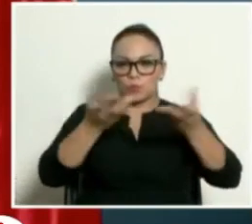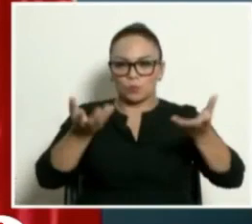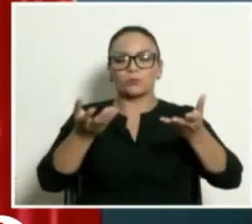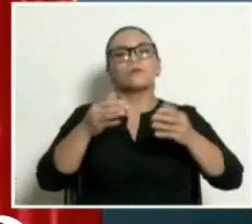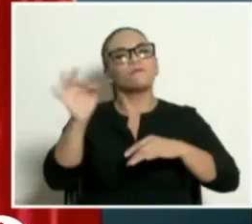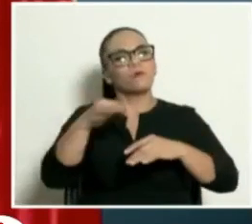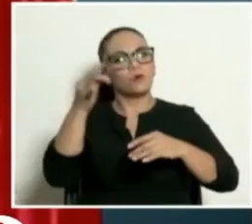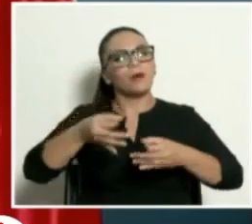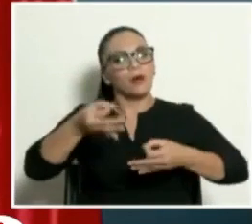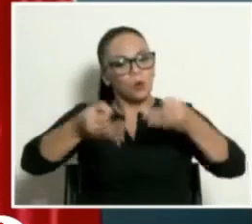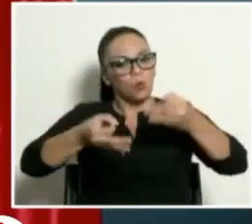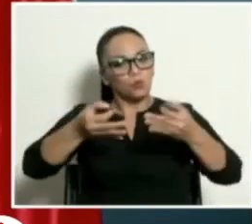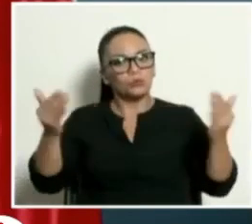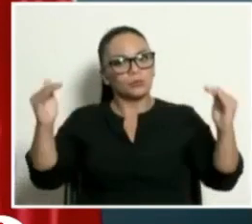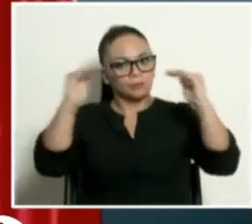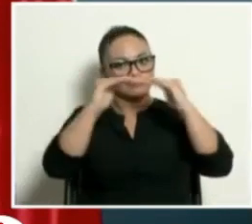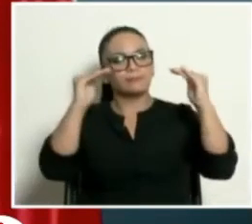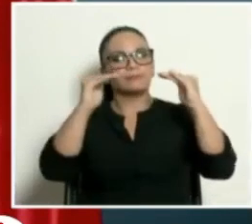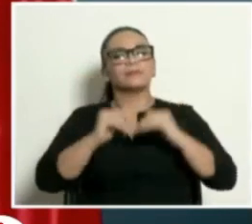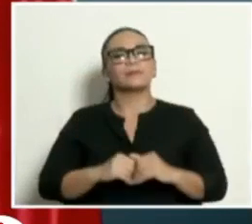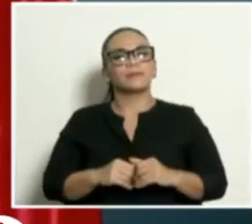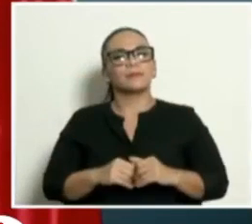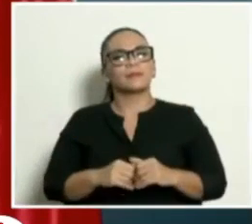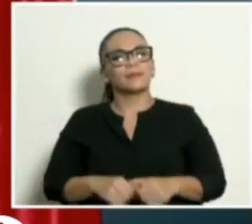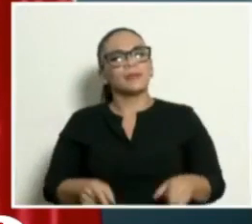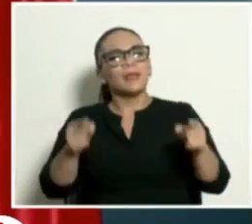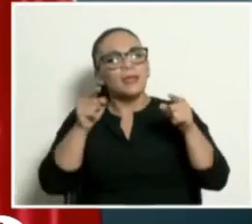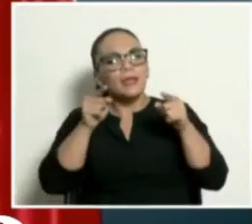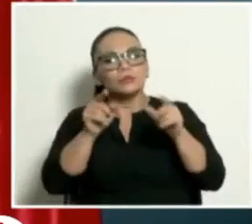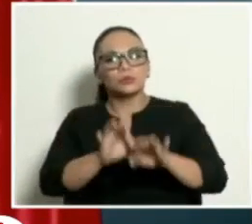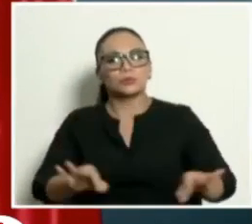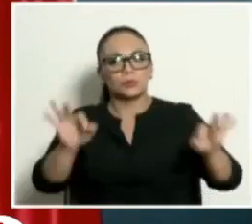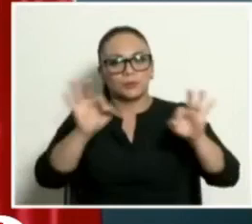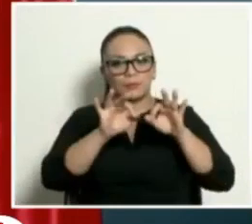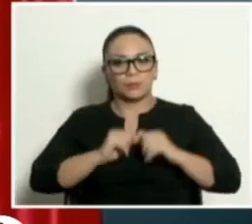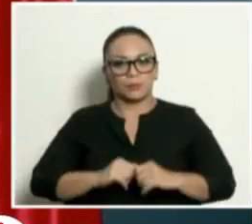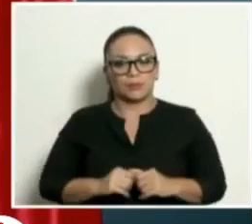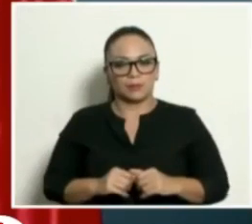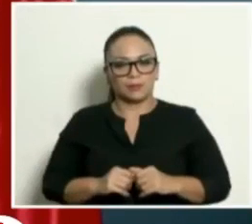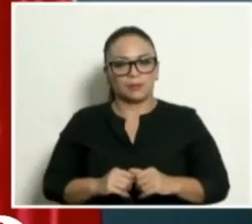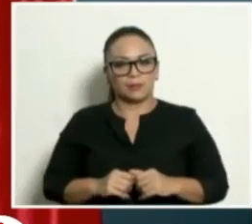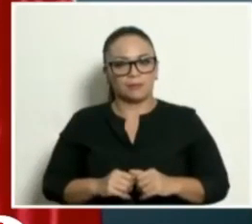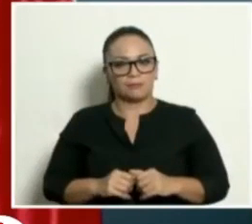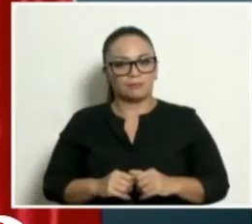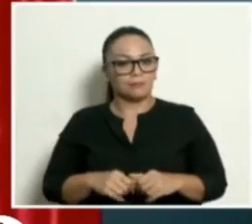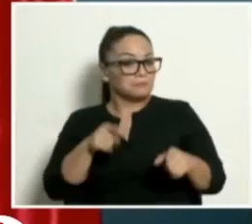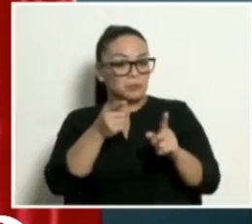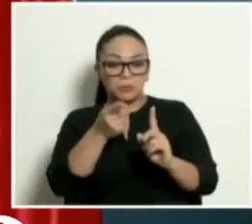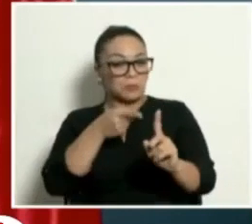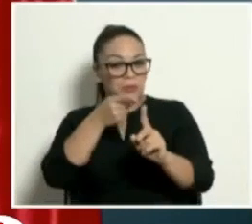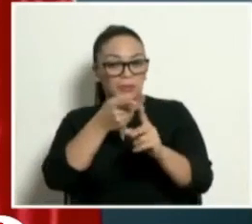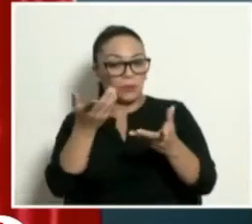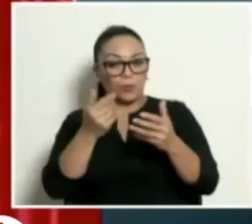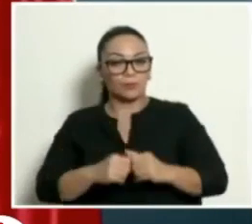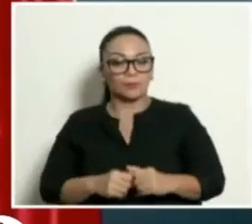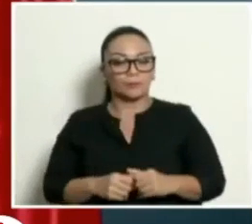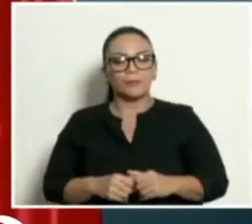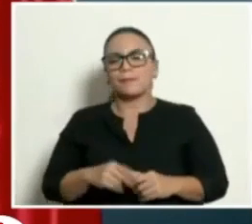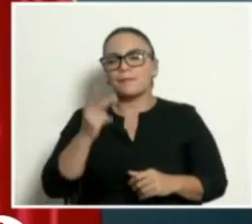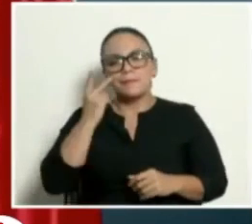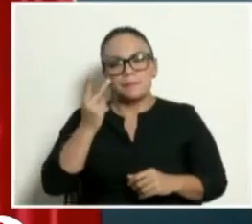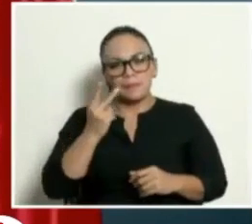manera justa y equitativa es lo que importa al final del día.